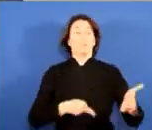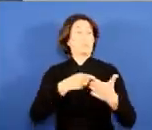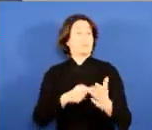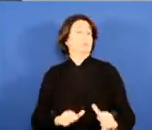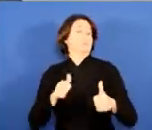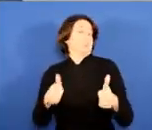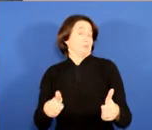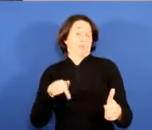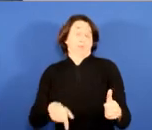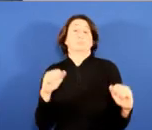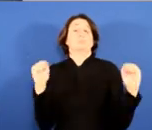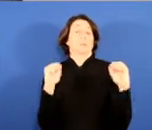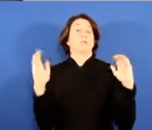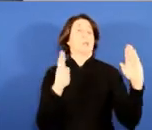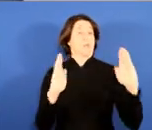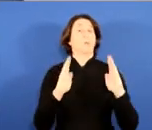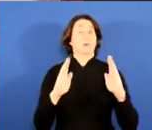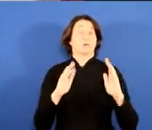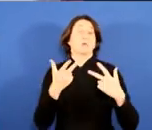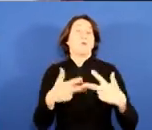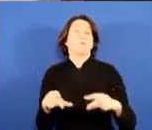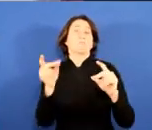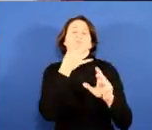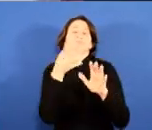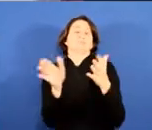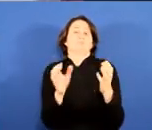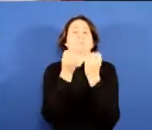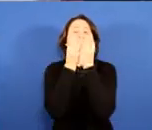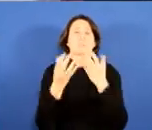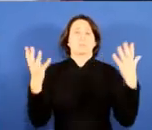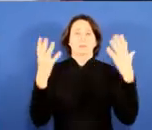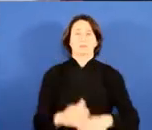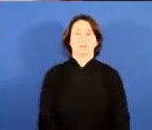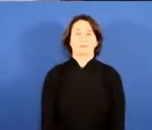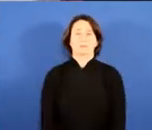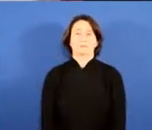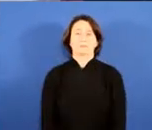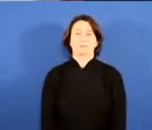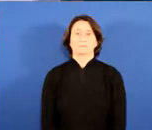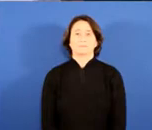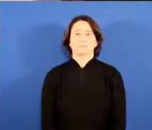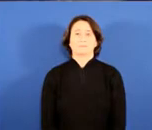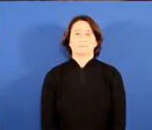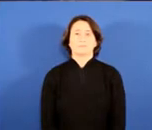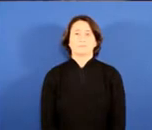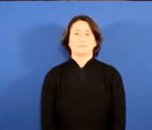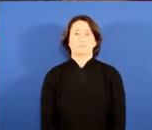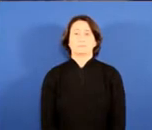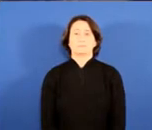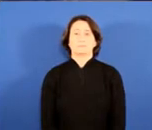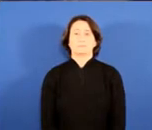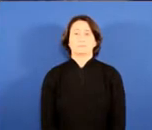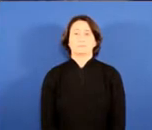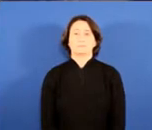Palacio Euskalduna. Carmele Goñi, Egoitz Rodríguez y Amaya Iturbide recibirán los premios La Vaseta 2012.